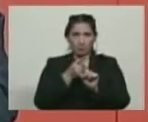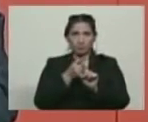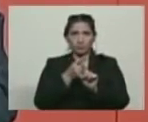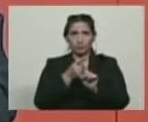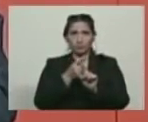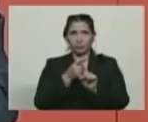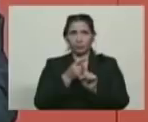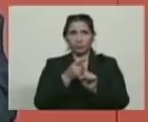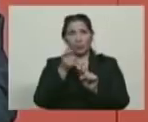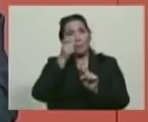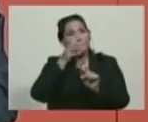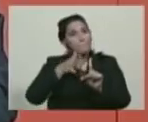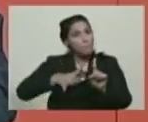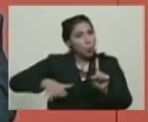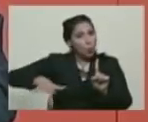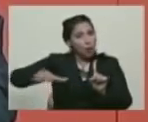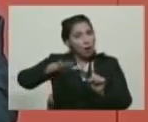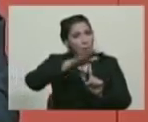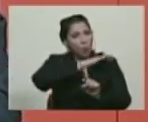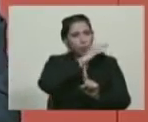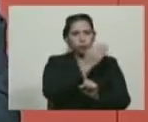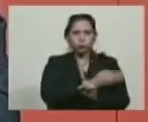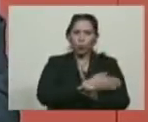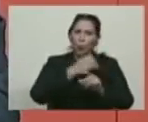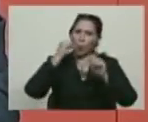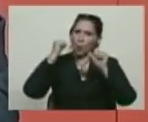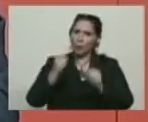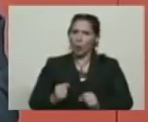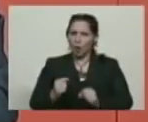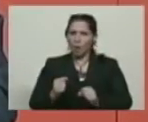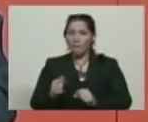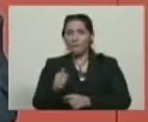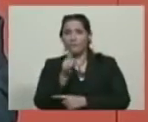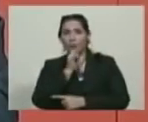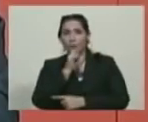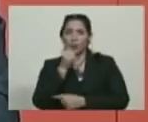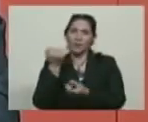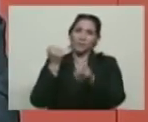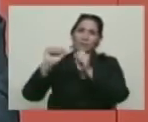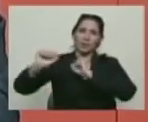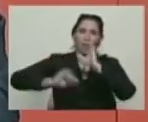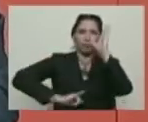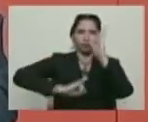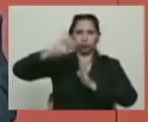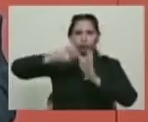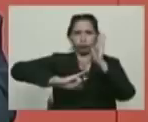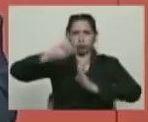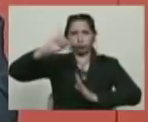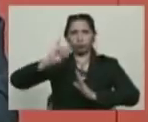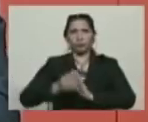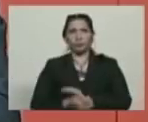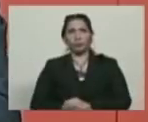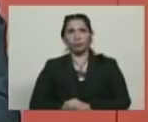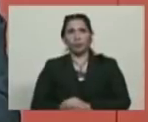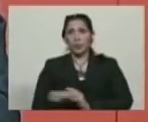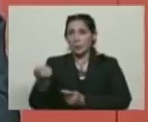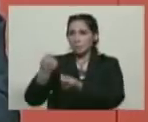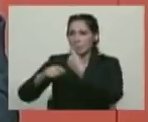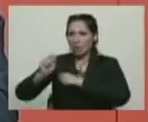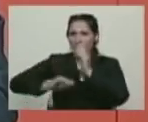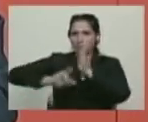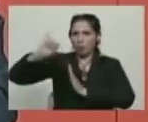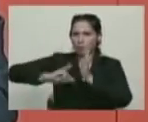que el pueblo se empodere de esta información para evitar la especulación la reventa